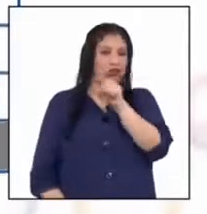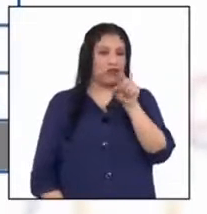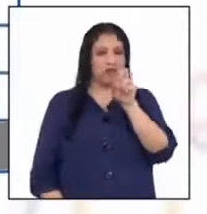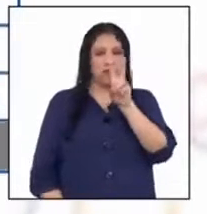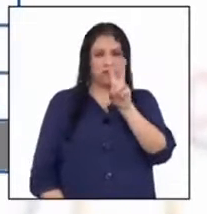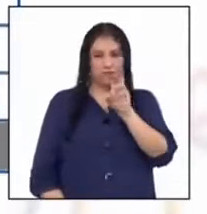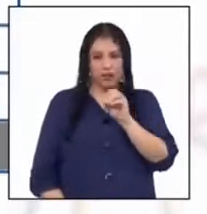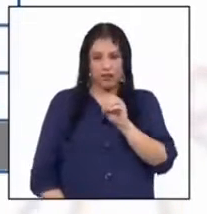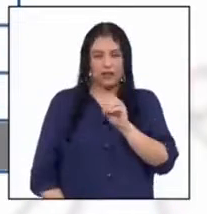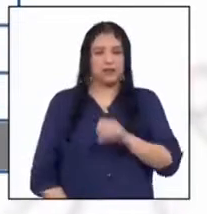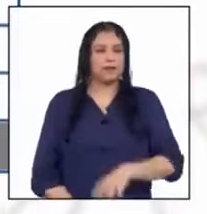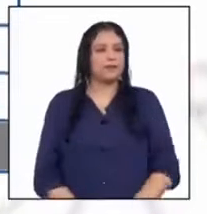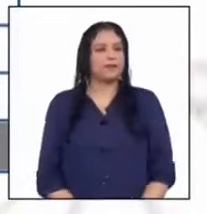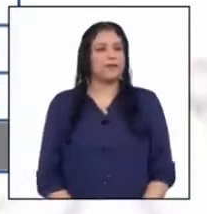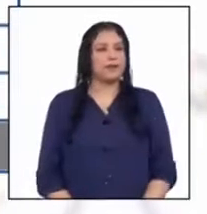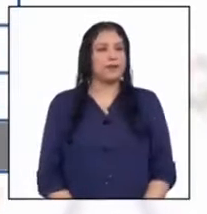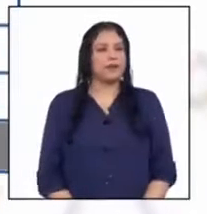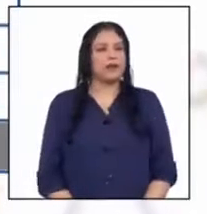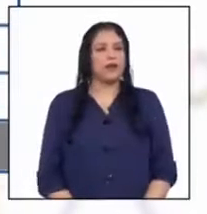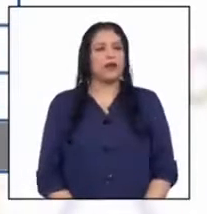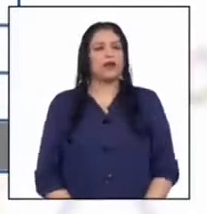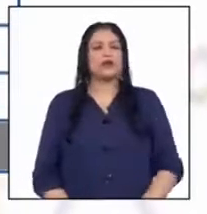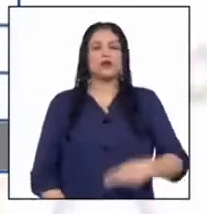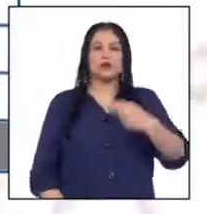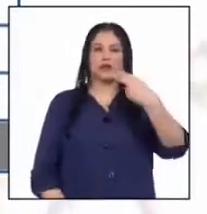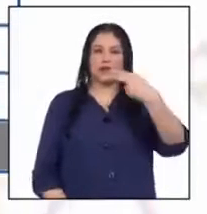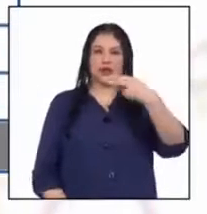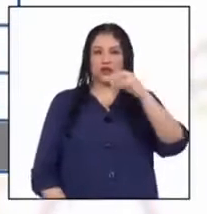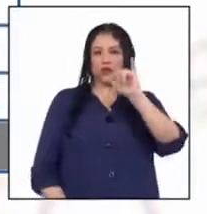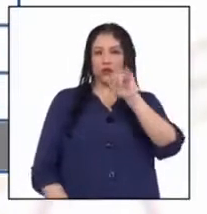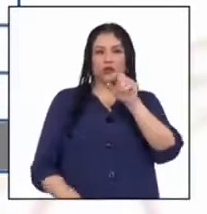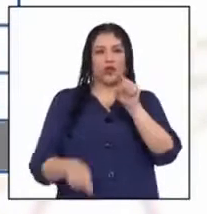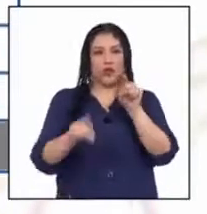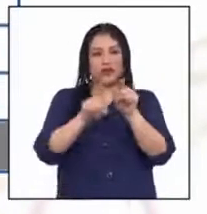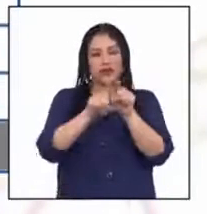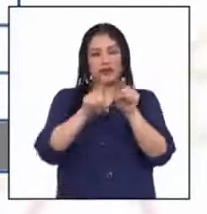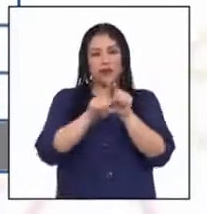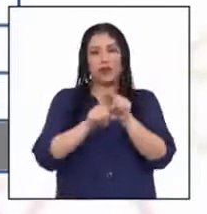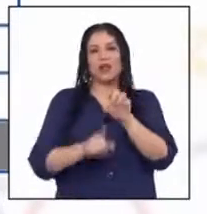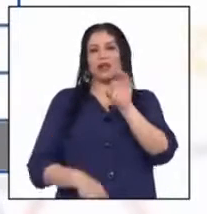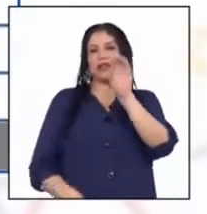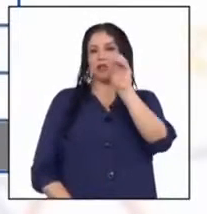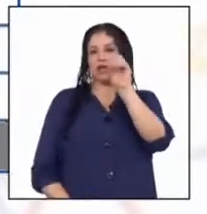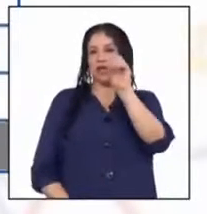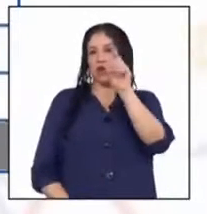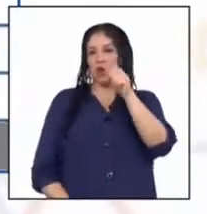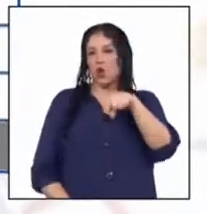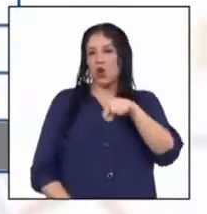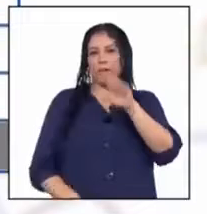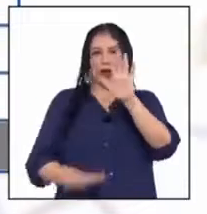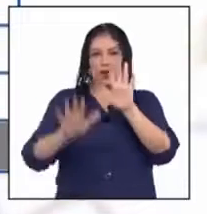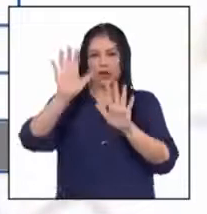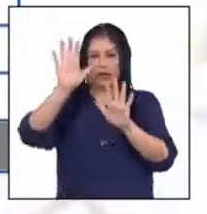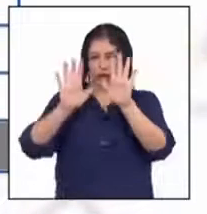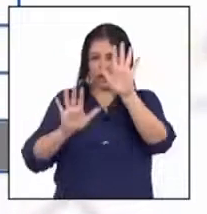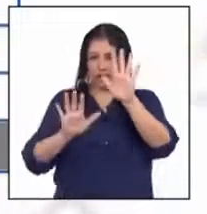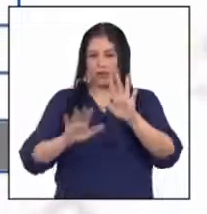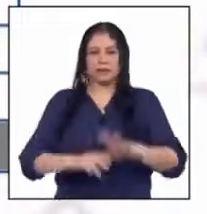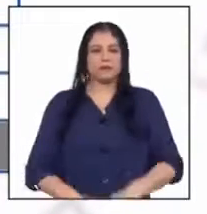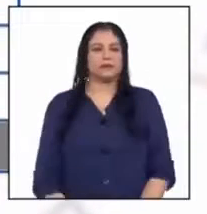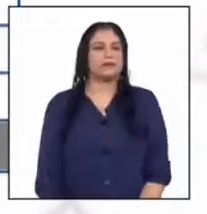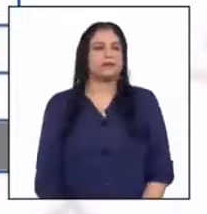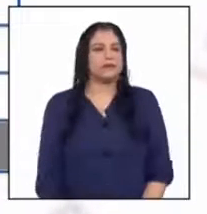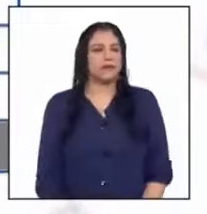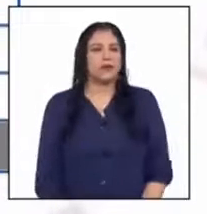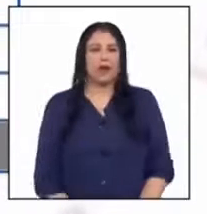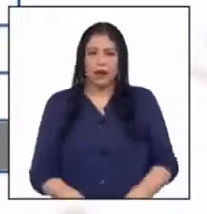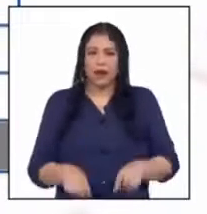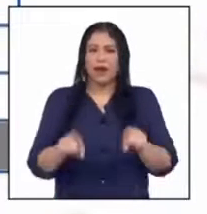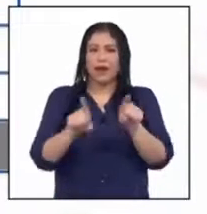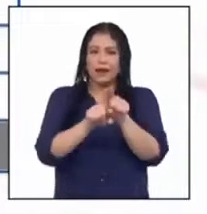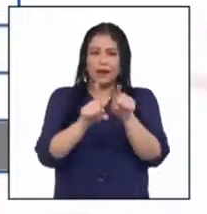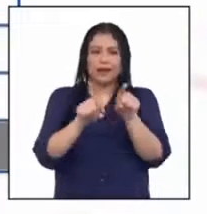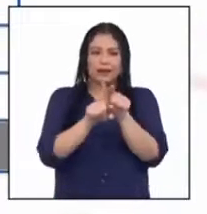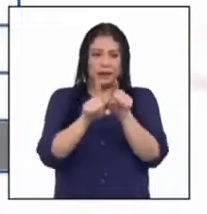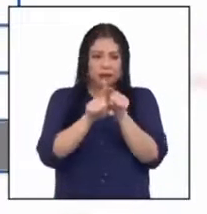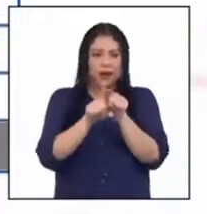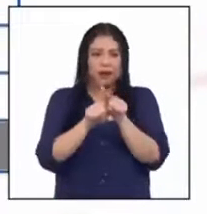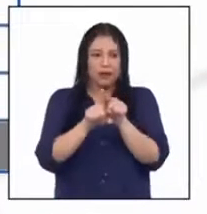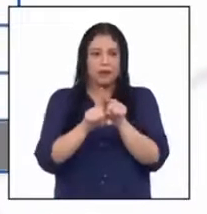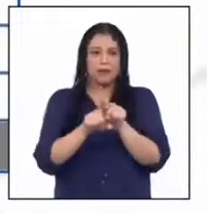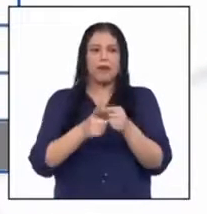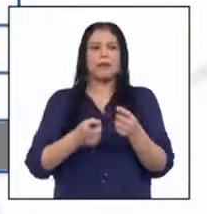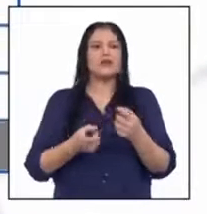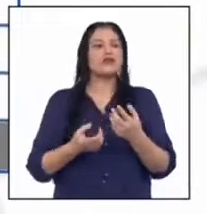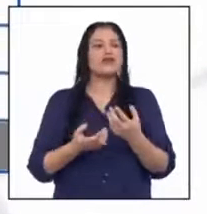sobre 20, de donde H sub 1 será igual a 0,15. De igual manera,